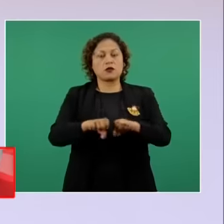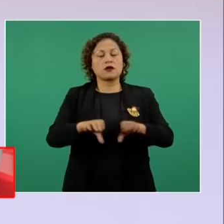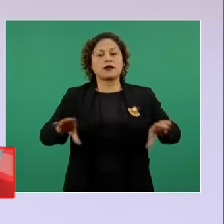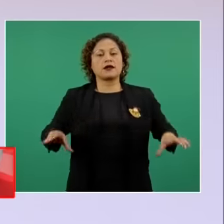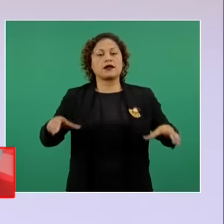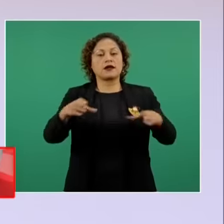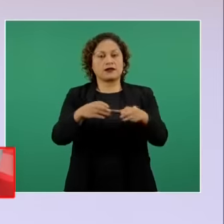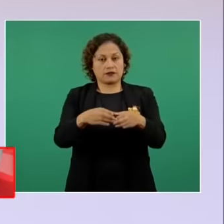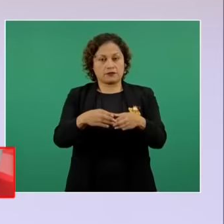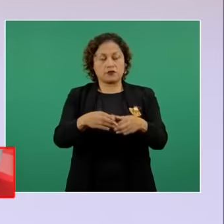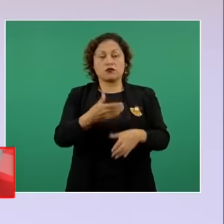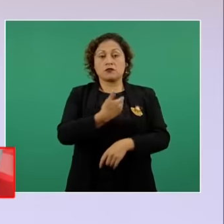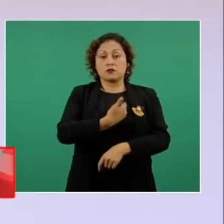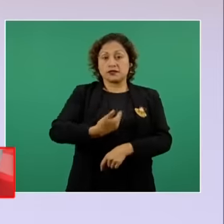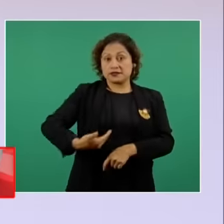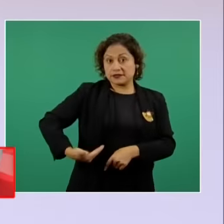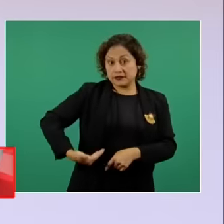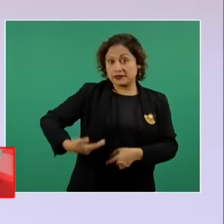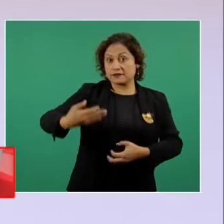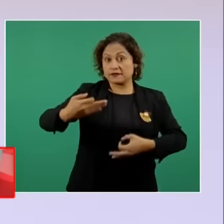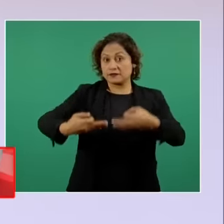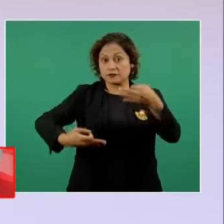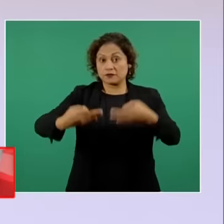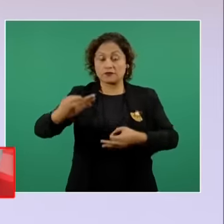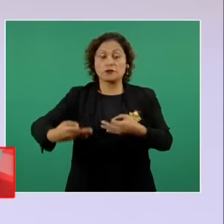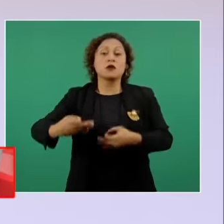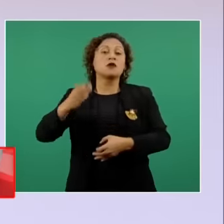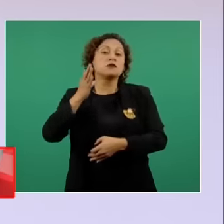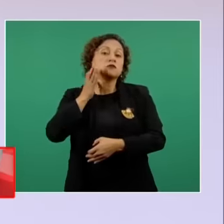Legislativo y Judicial,